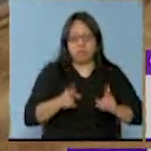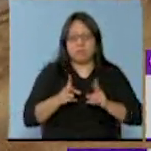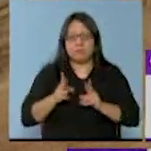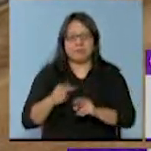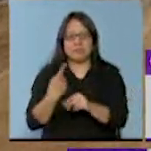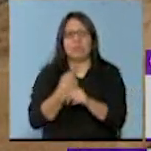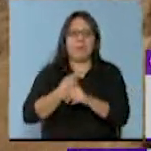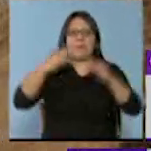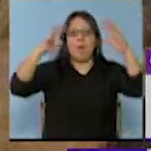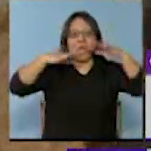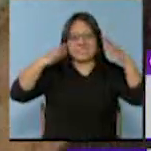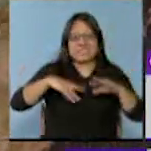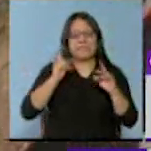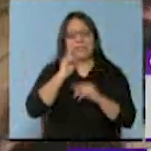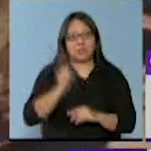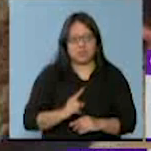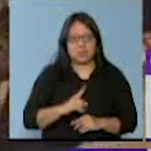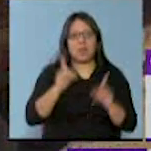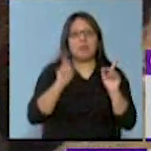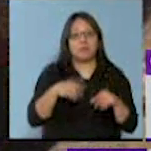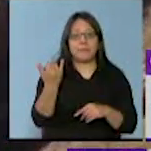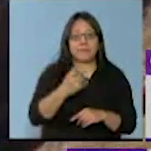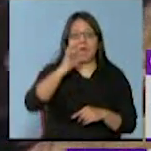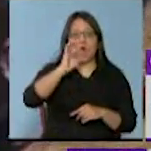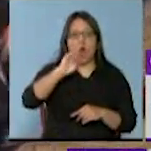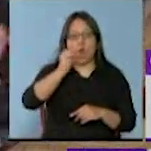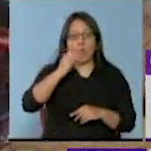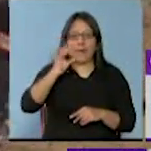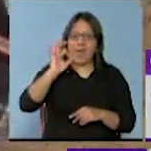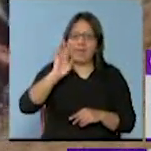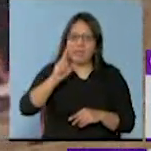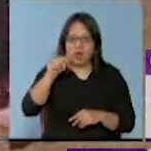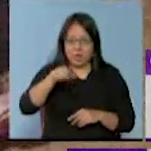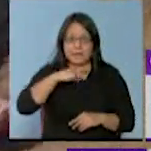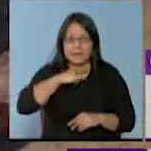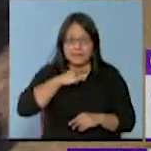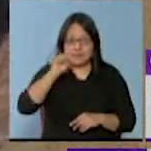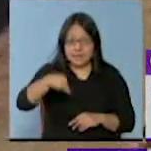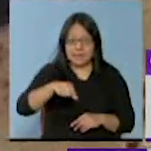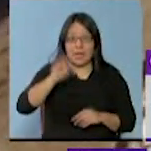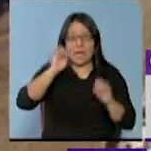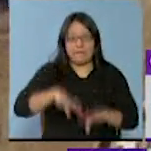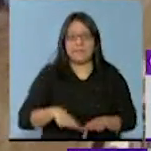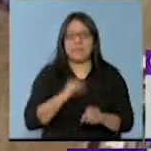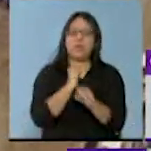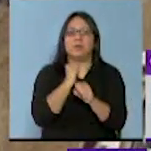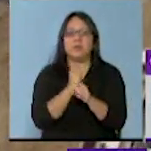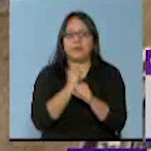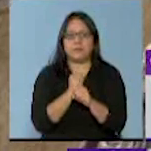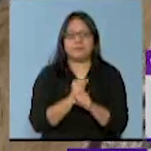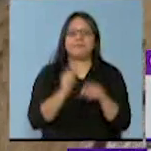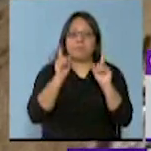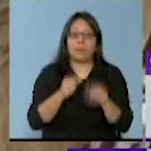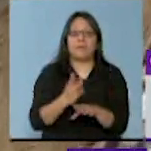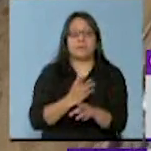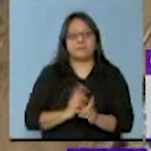climáticas. El obrador, que ya estuvo listo desde el mes de enero de este año aquí en la provincia de Jujuy, hay que decir que se van a